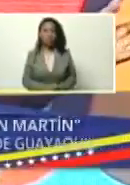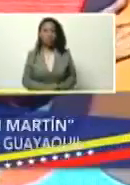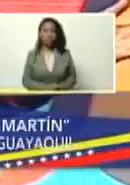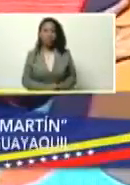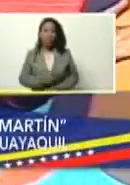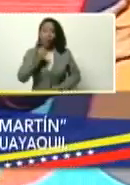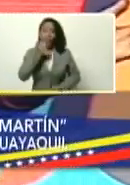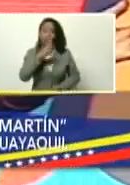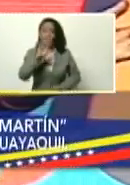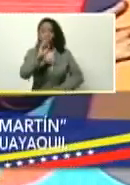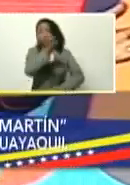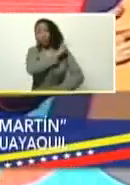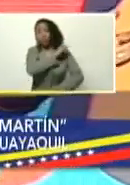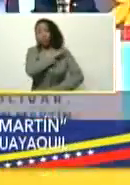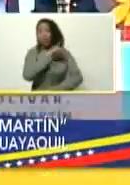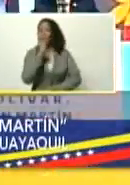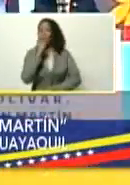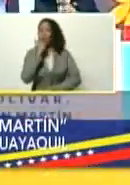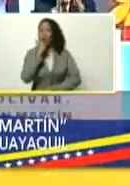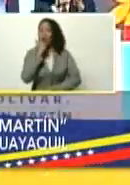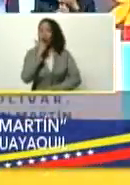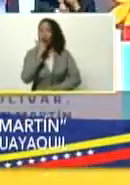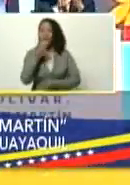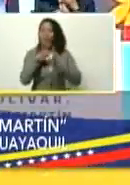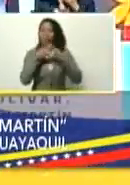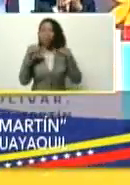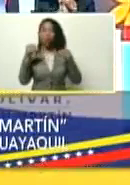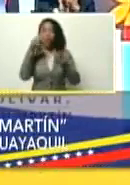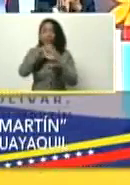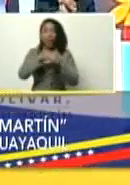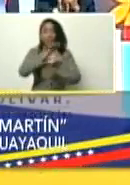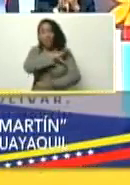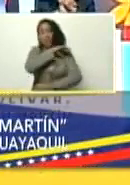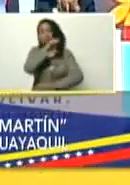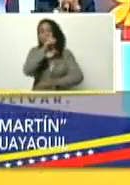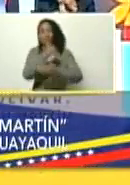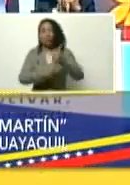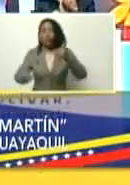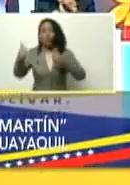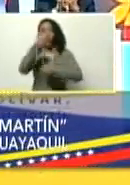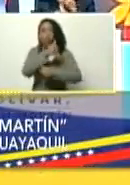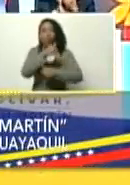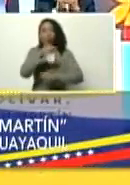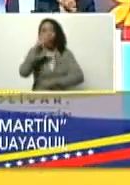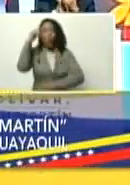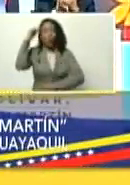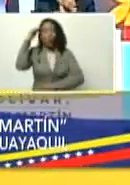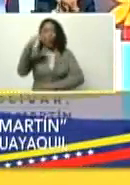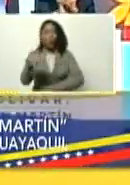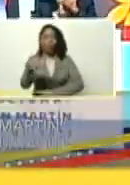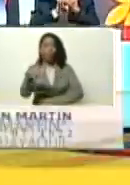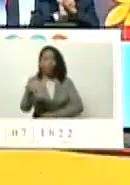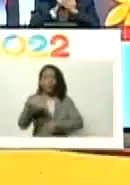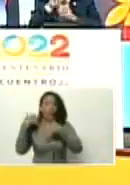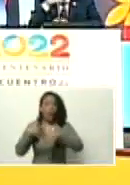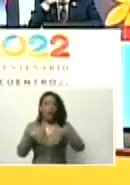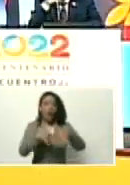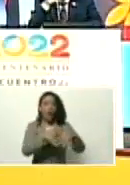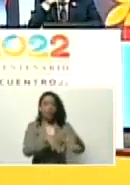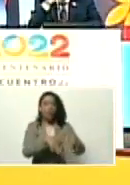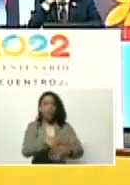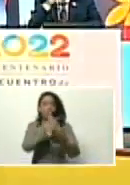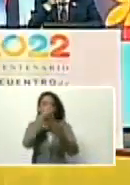Bueno, al general en jefe Vladimir Padrino López y a todo el Estado Mayor Superior, comandantes del Ejército,